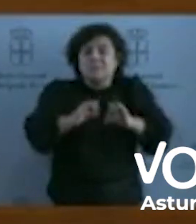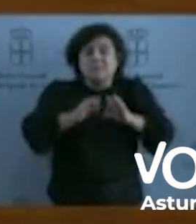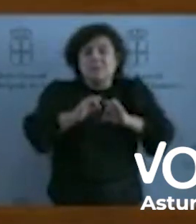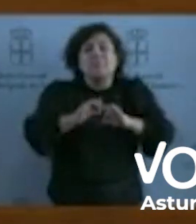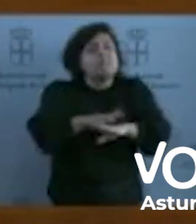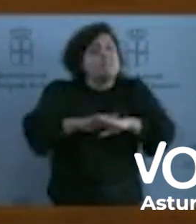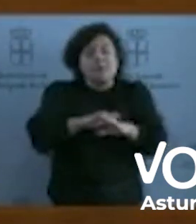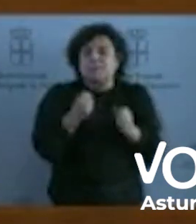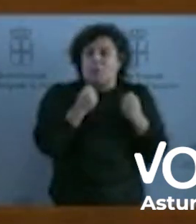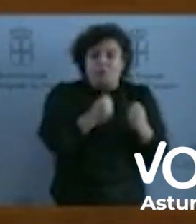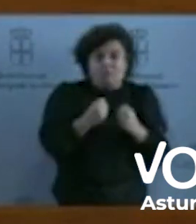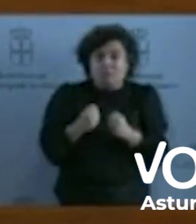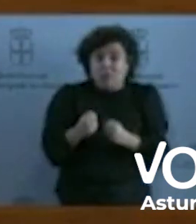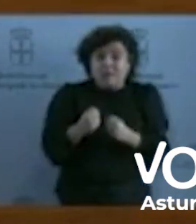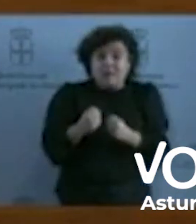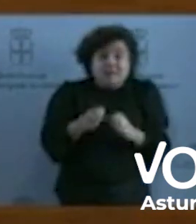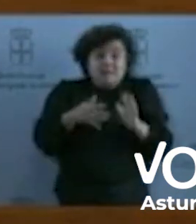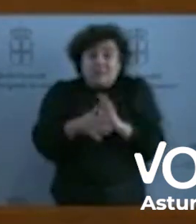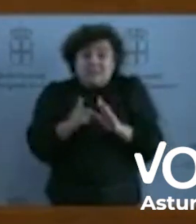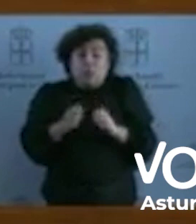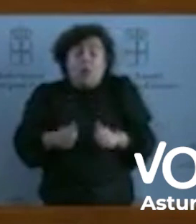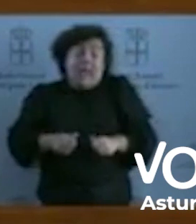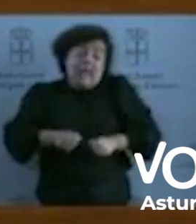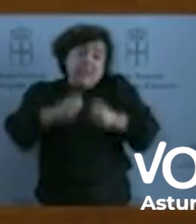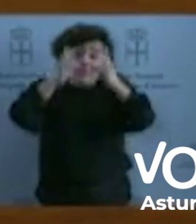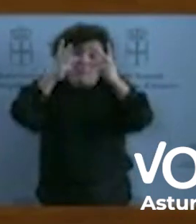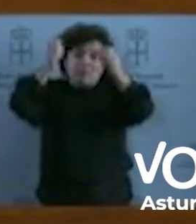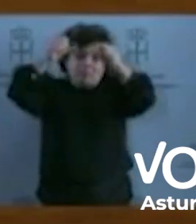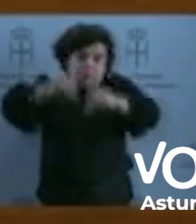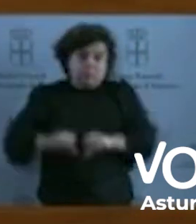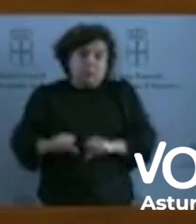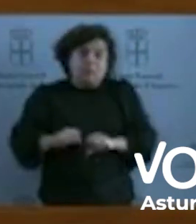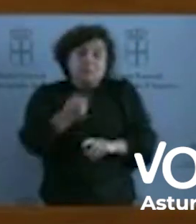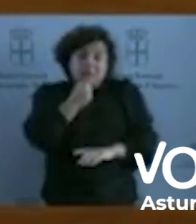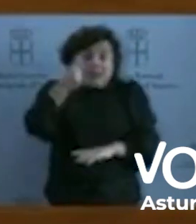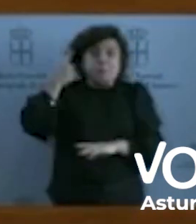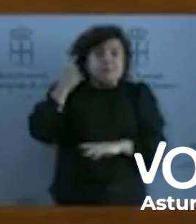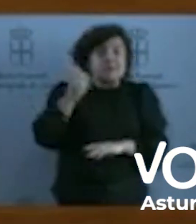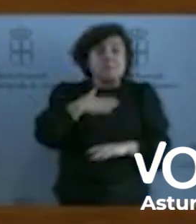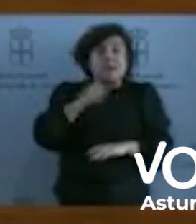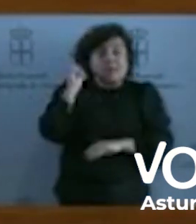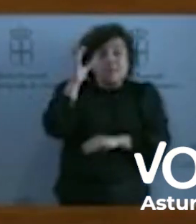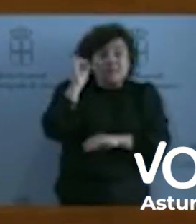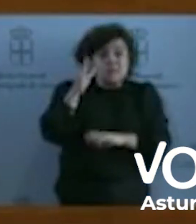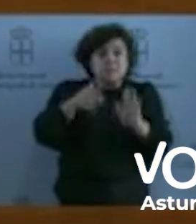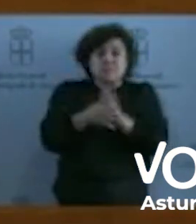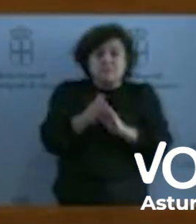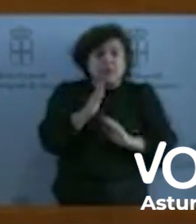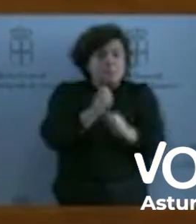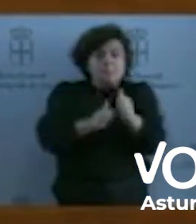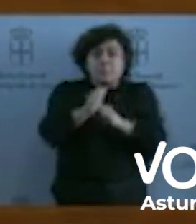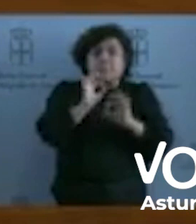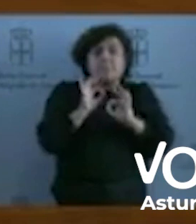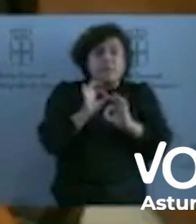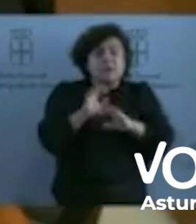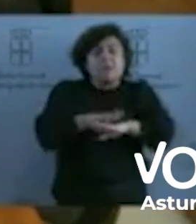se resquebraja. El año pasado centré este breve discurso en la defensa de la libertad individual como pilar fundamental de la libertad de todos, sin distinción